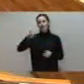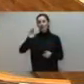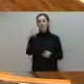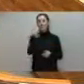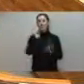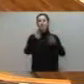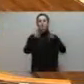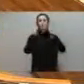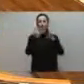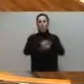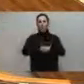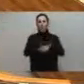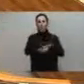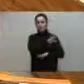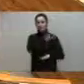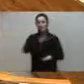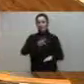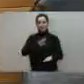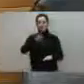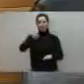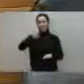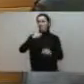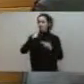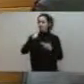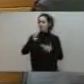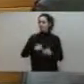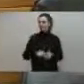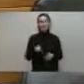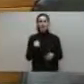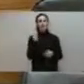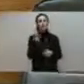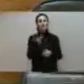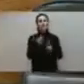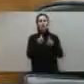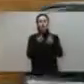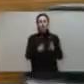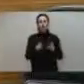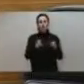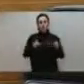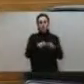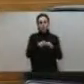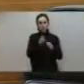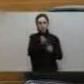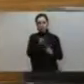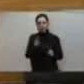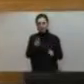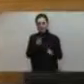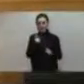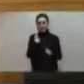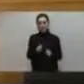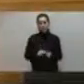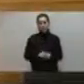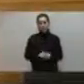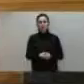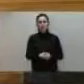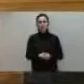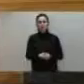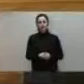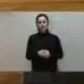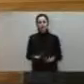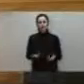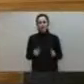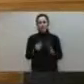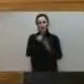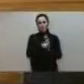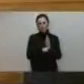Señora Ramos, tiene la palabra. Muchas gracias, señor presidente. La pregunta que el Grupo Parlamentario Popular formula es la siguiente. ¿Qué